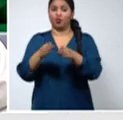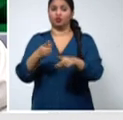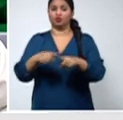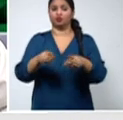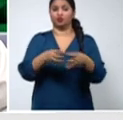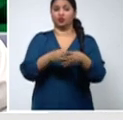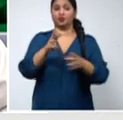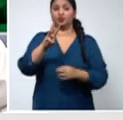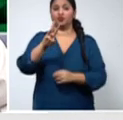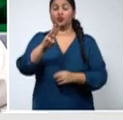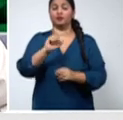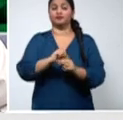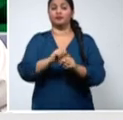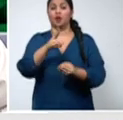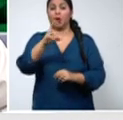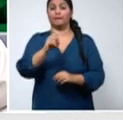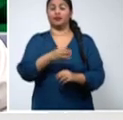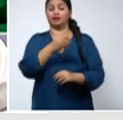edad,